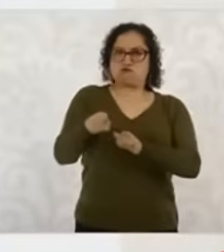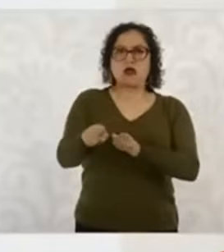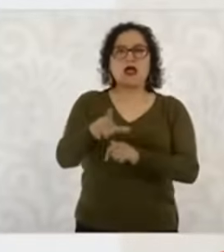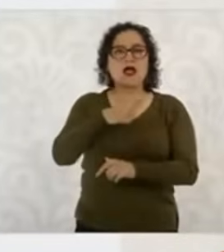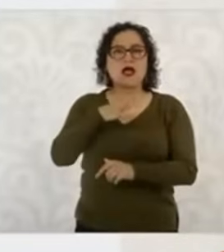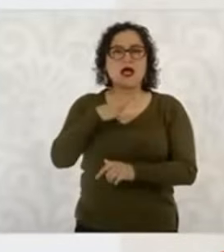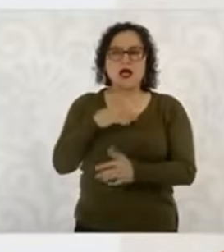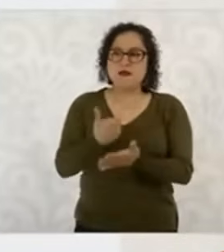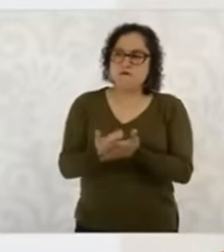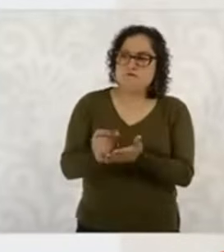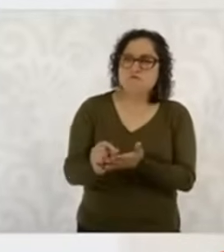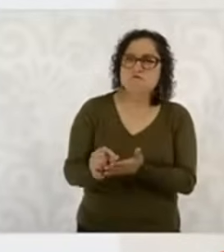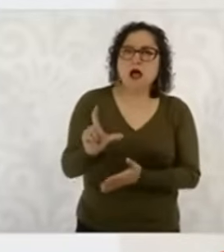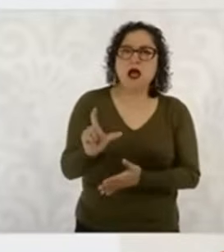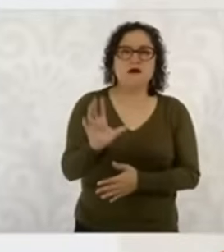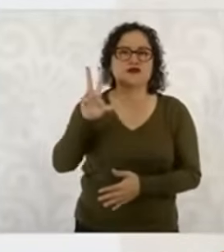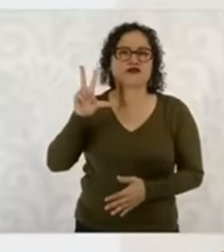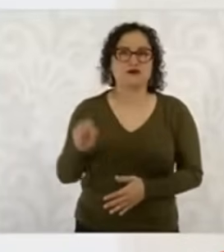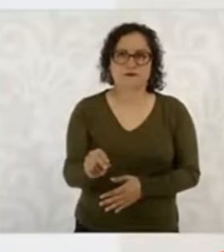ni la inflación.